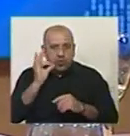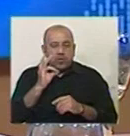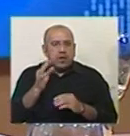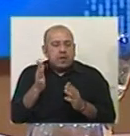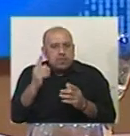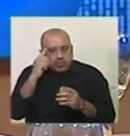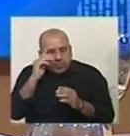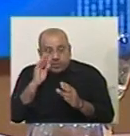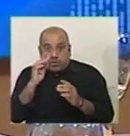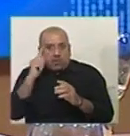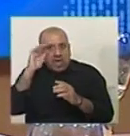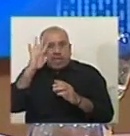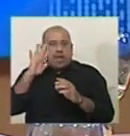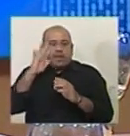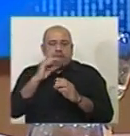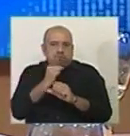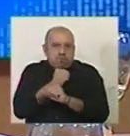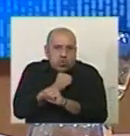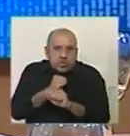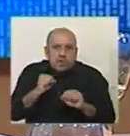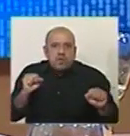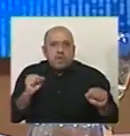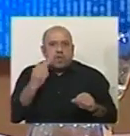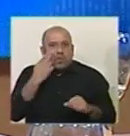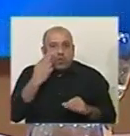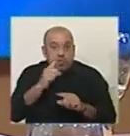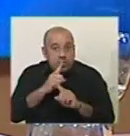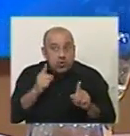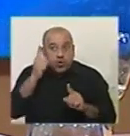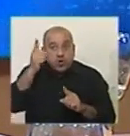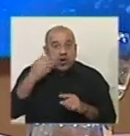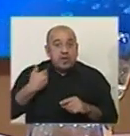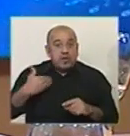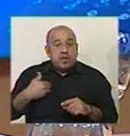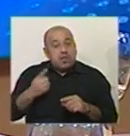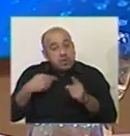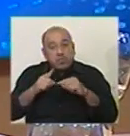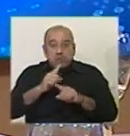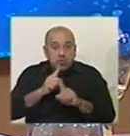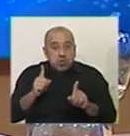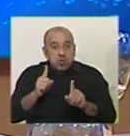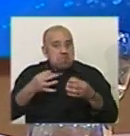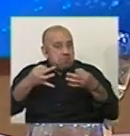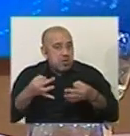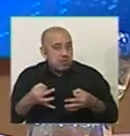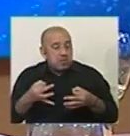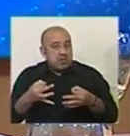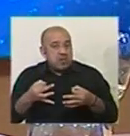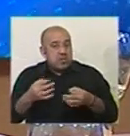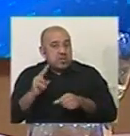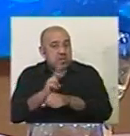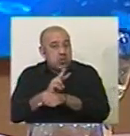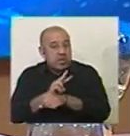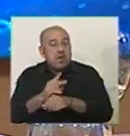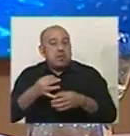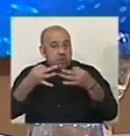imposible que no pasara algo grave en relación a la seguridad. Y en eso pasaron la prueba, ¿no? Entonces, no era solo Argentina